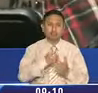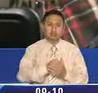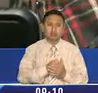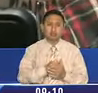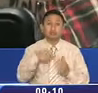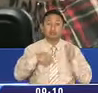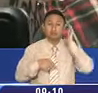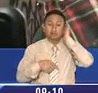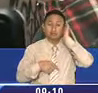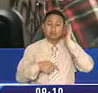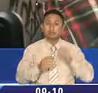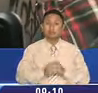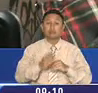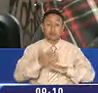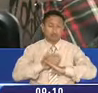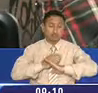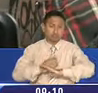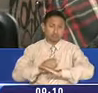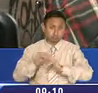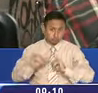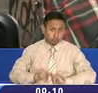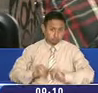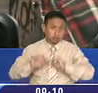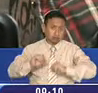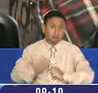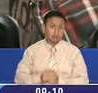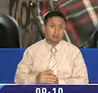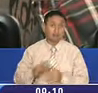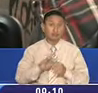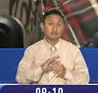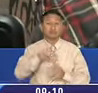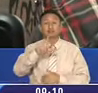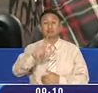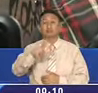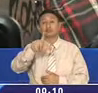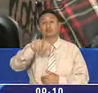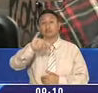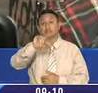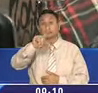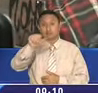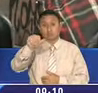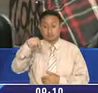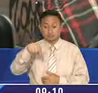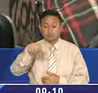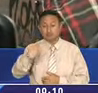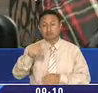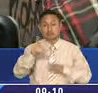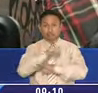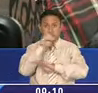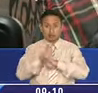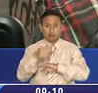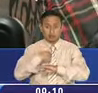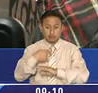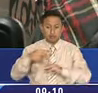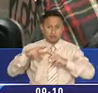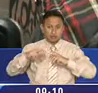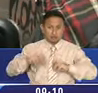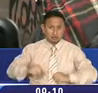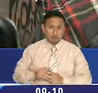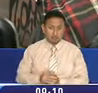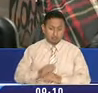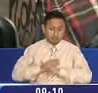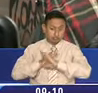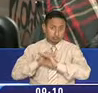Nosotros continuaremos con la defensa, tal como ha sido el caso de la defensa del compañero Leonidas, de un sinnúmero de dirigentes que estamos con indagaciones previas,